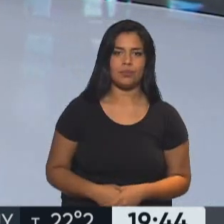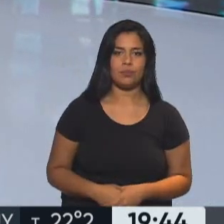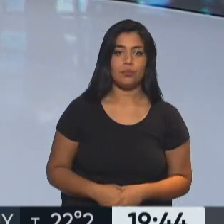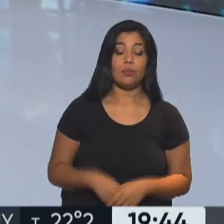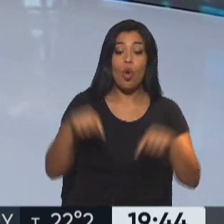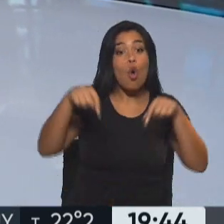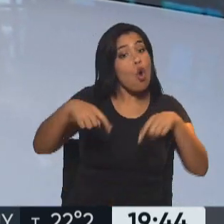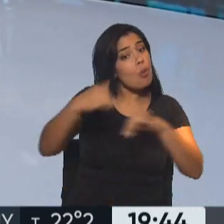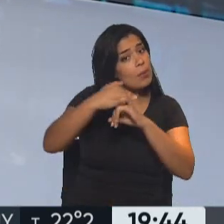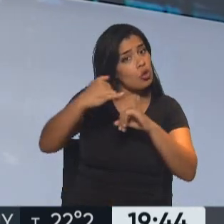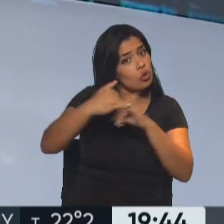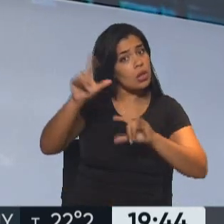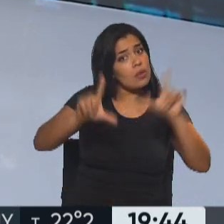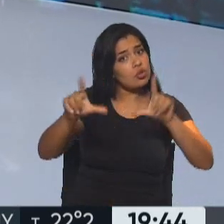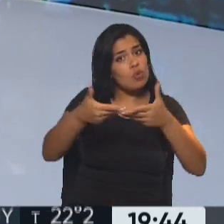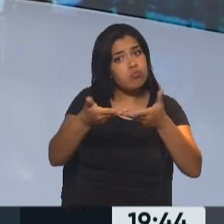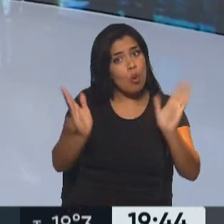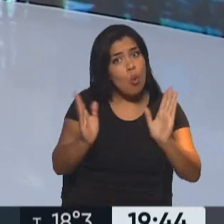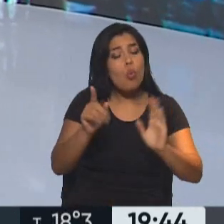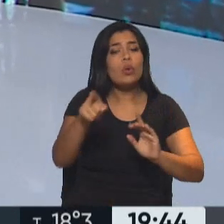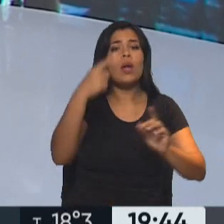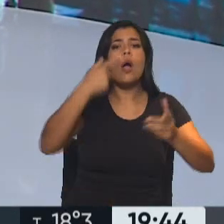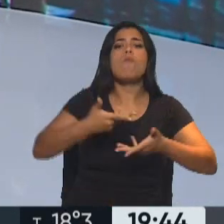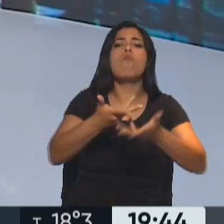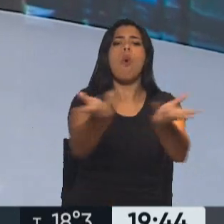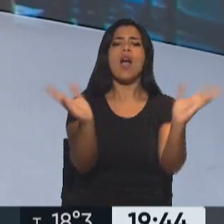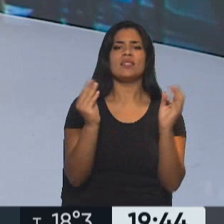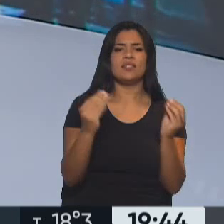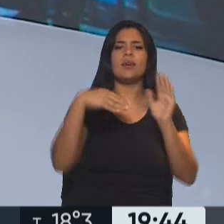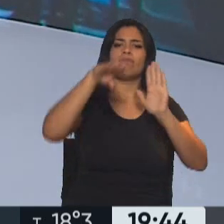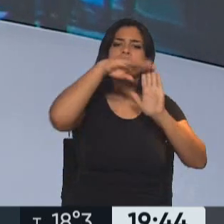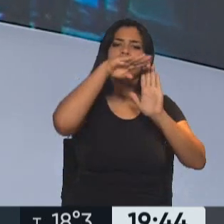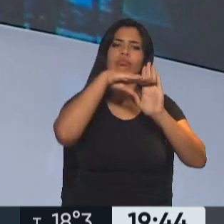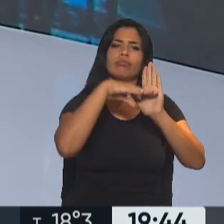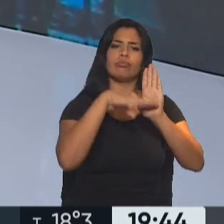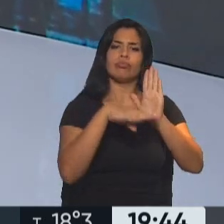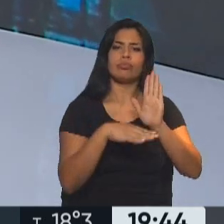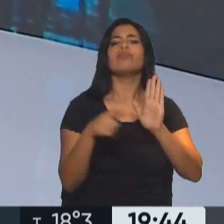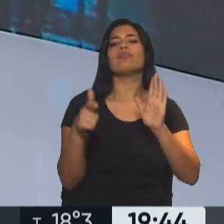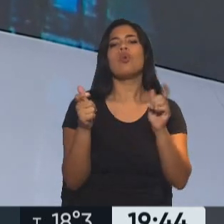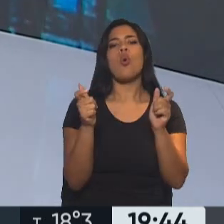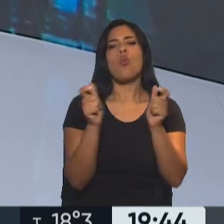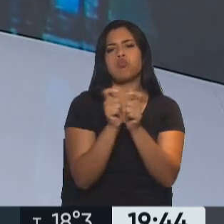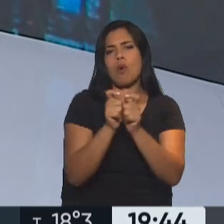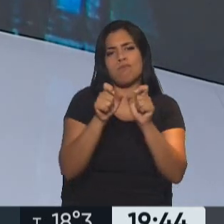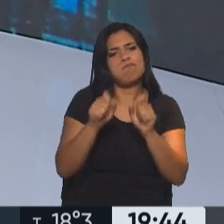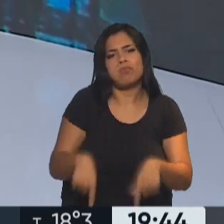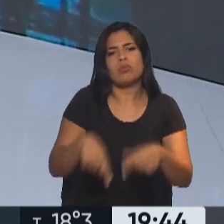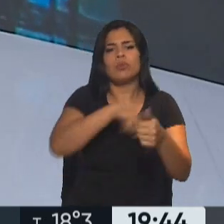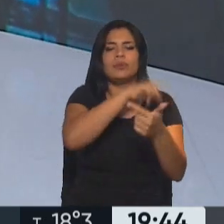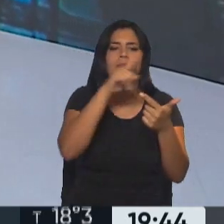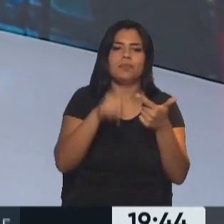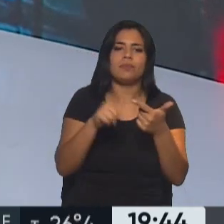Este mediodía la televisión pública presentó su programación con ficciones propias, con el anuncio del